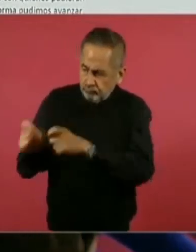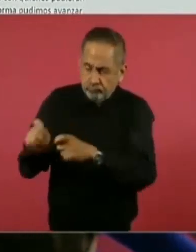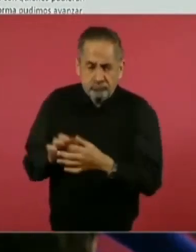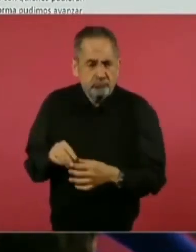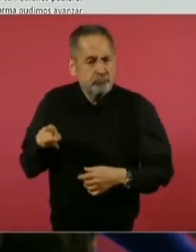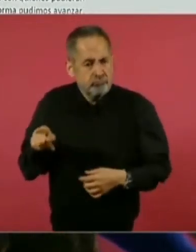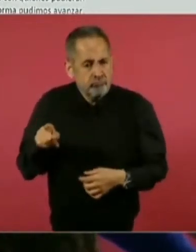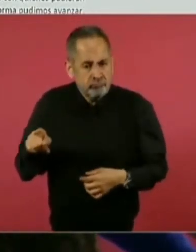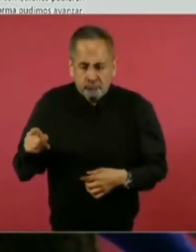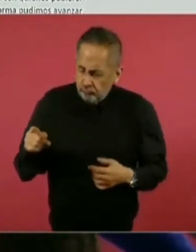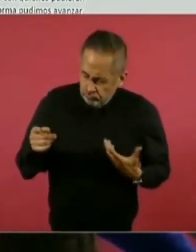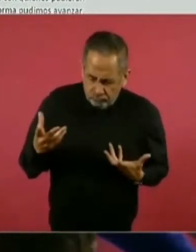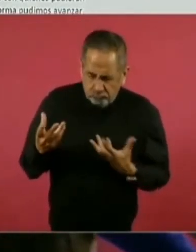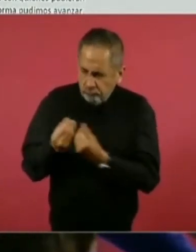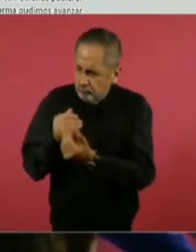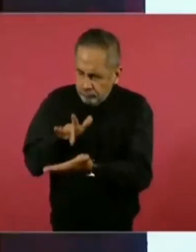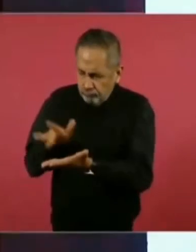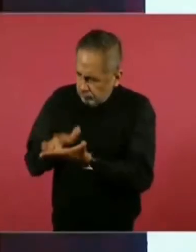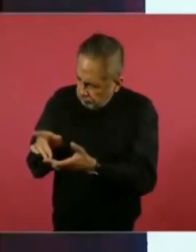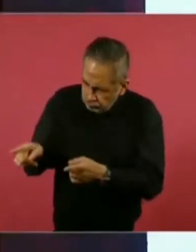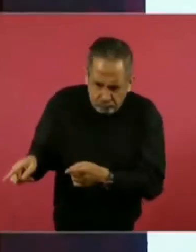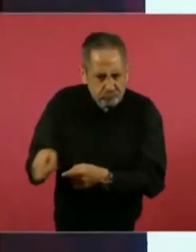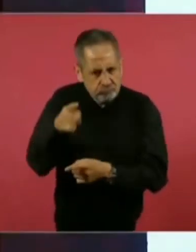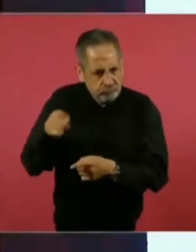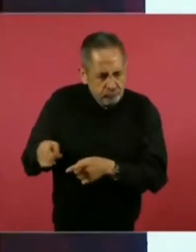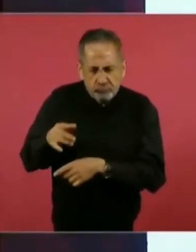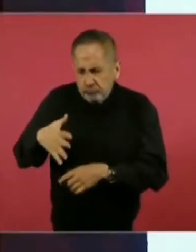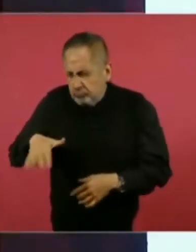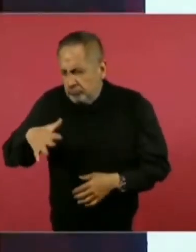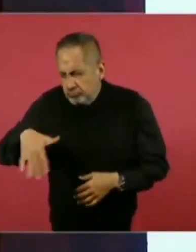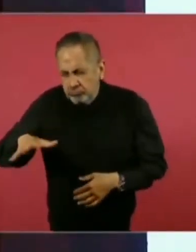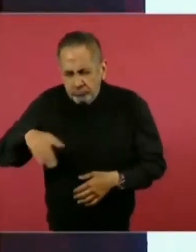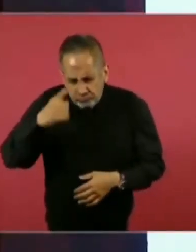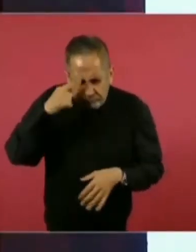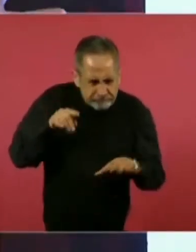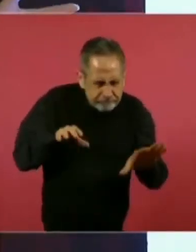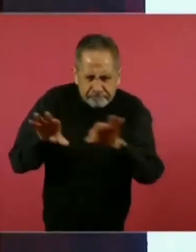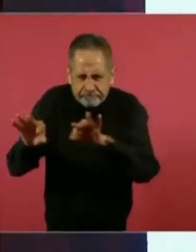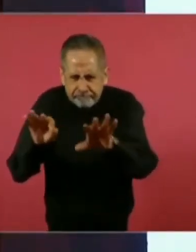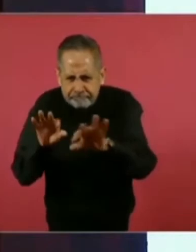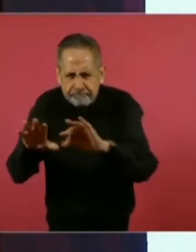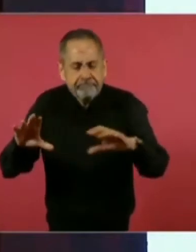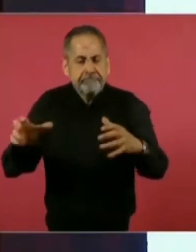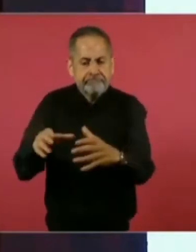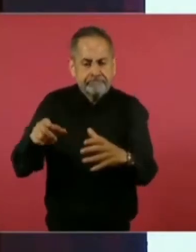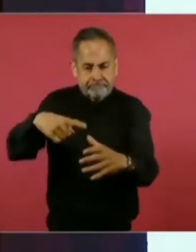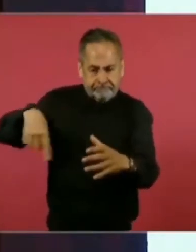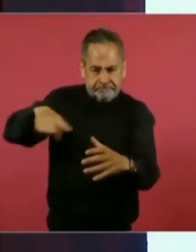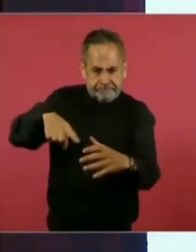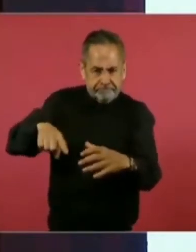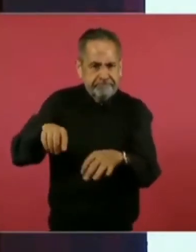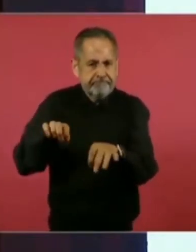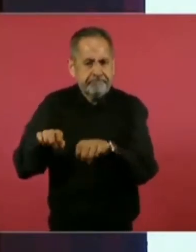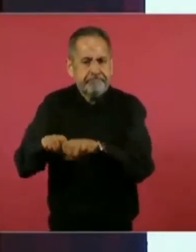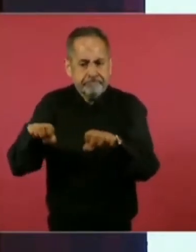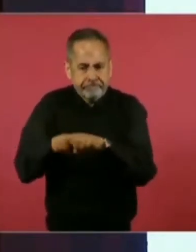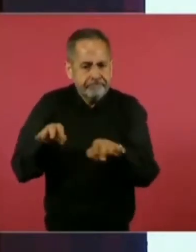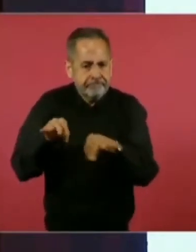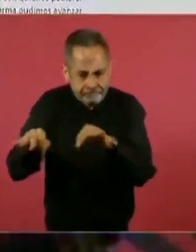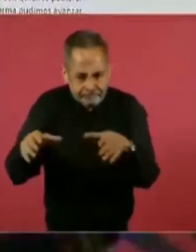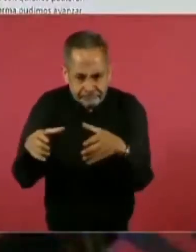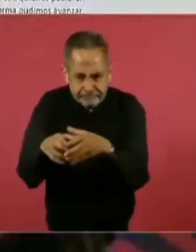contó siempre con todo mi apoyo y respaldo para conformar un equipo de trabajo,